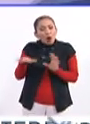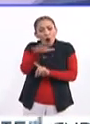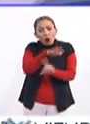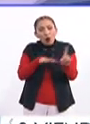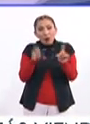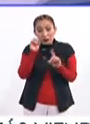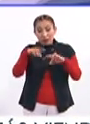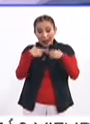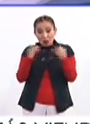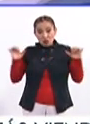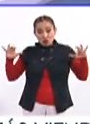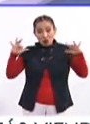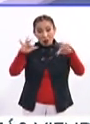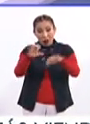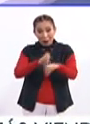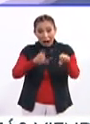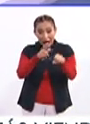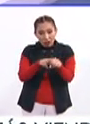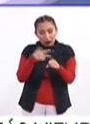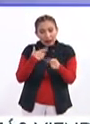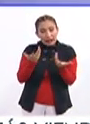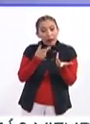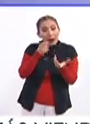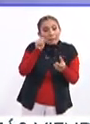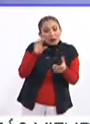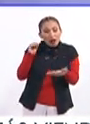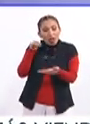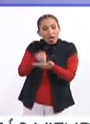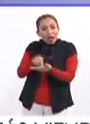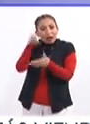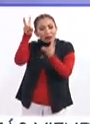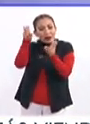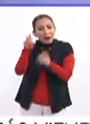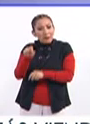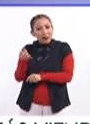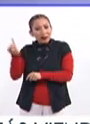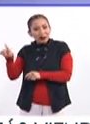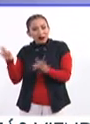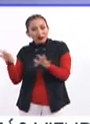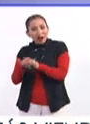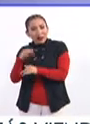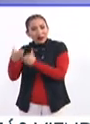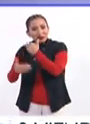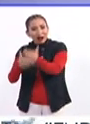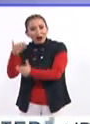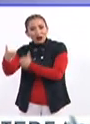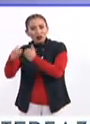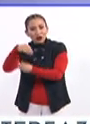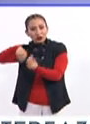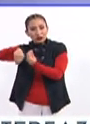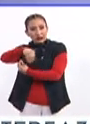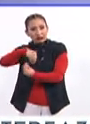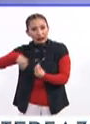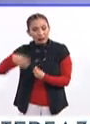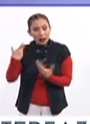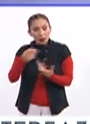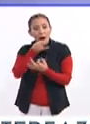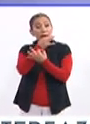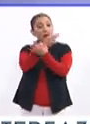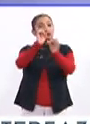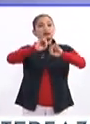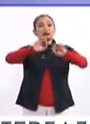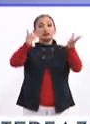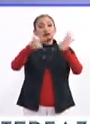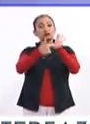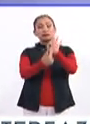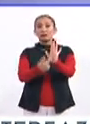contexto, ¿no?, de esta reunión, vincularlo por supuesto a la Agenda 2030 de Desarrollo Sostenible, dar un mensaje muy